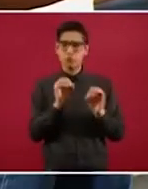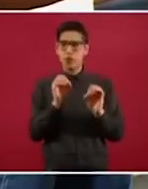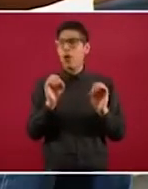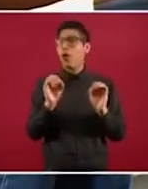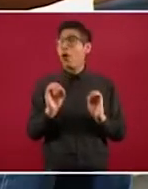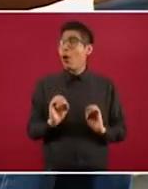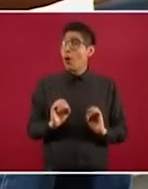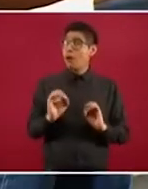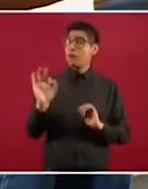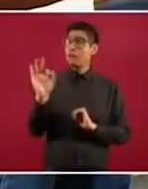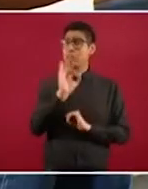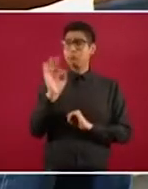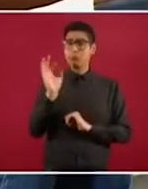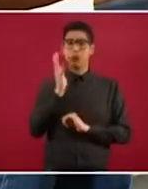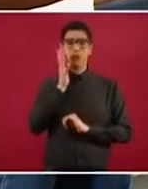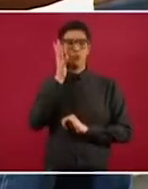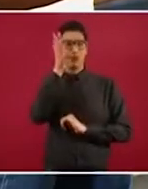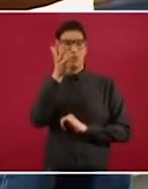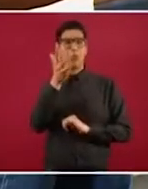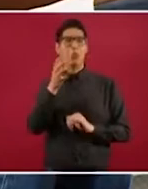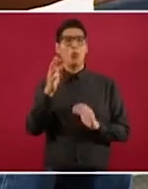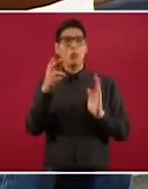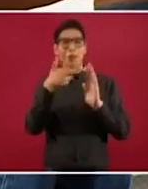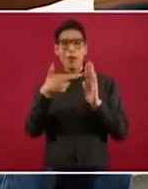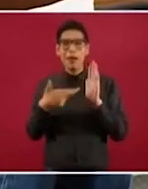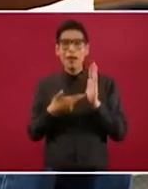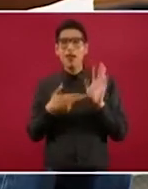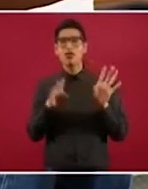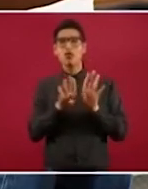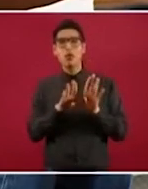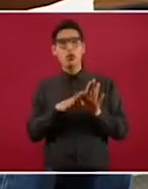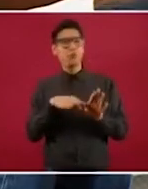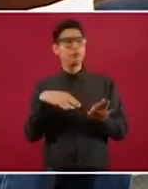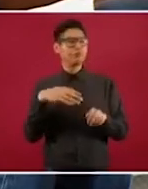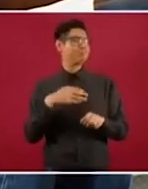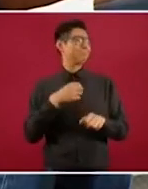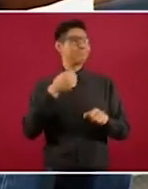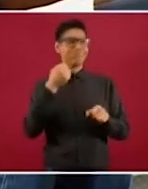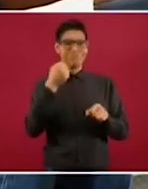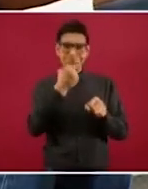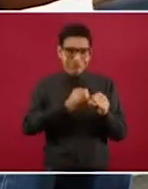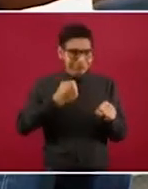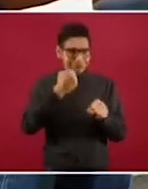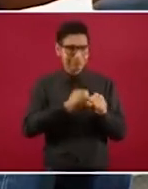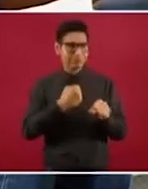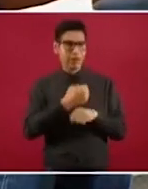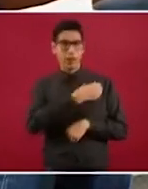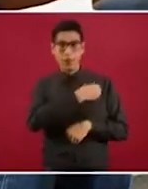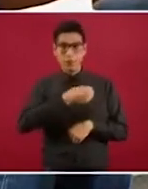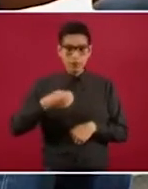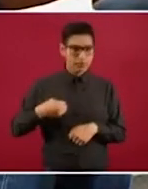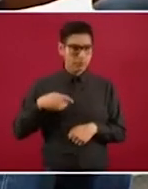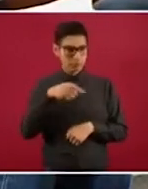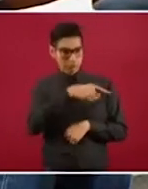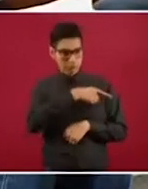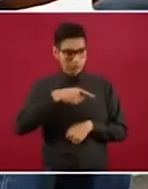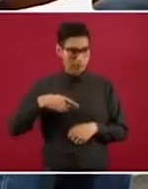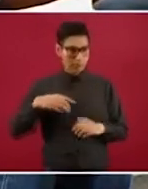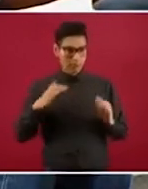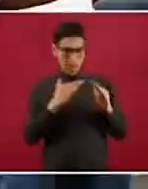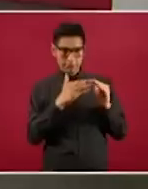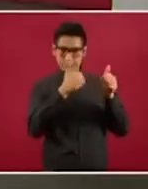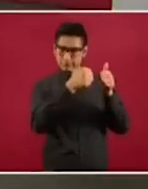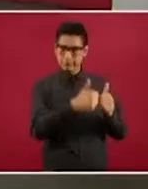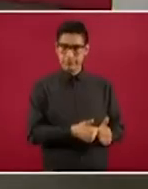medidas adicionales más rigurosas para garantizar que la gente se quede adentro y evitemos o se frene la velocidad de la